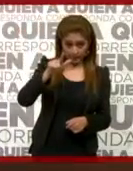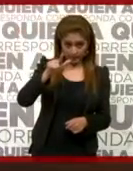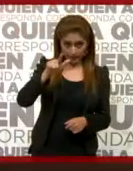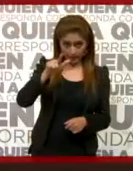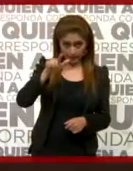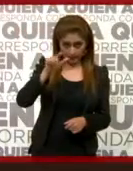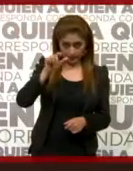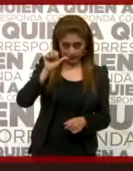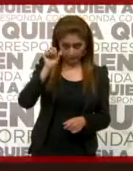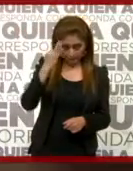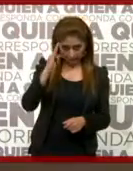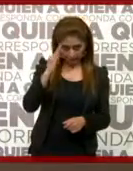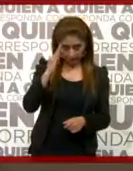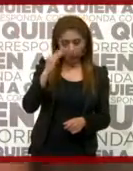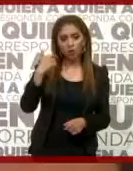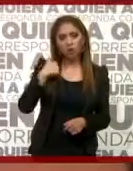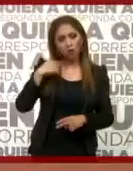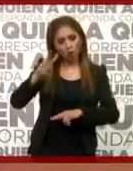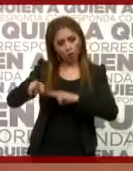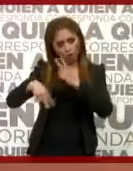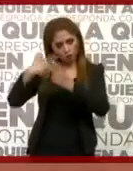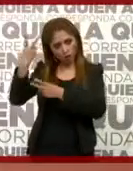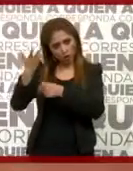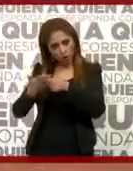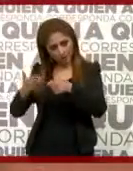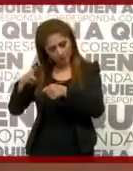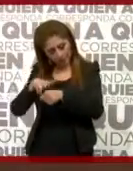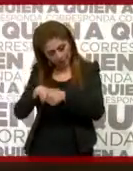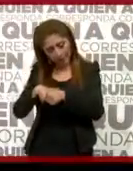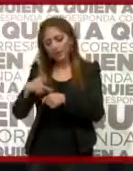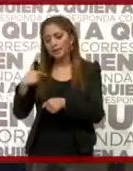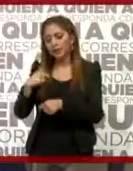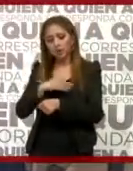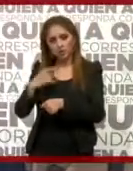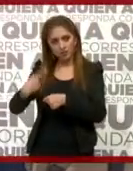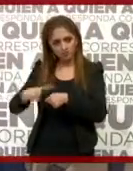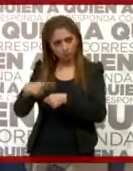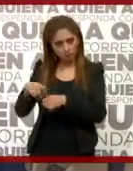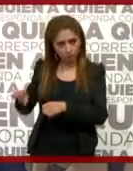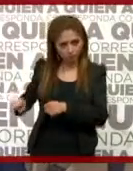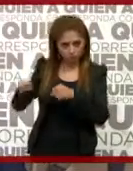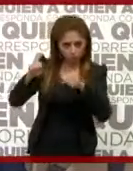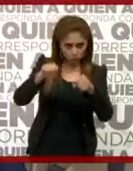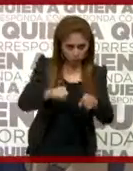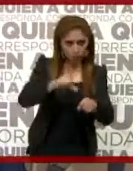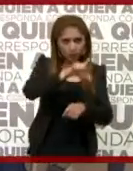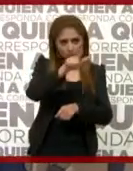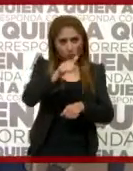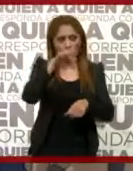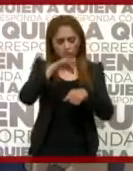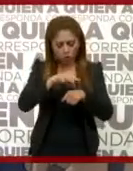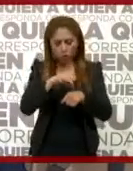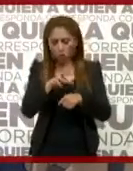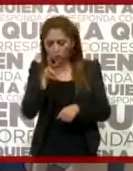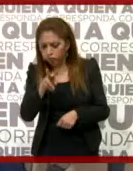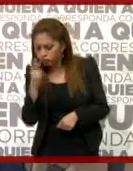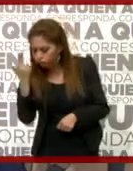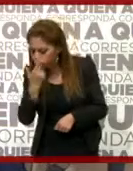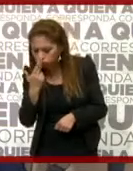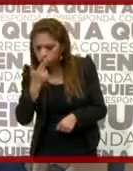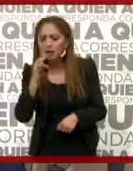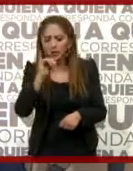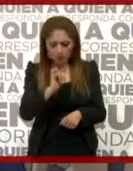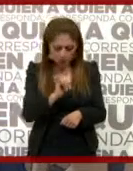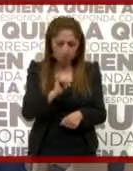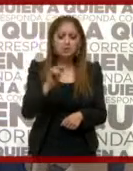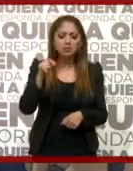clínica con mis dos hijos enfermos. Me atiende un médico, el cual corrobora que están enfermos los niños. Me extiende 2 días